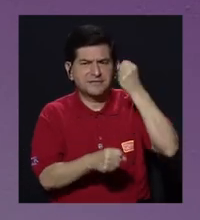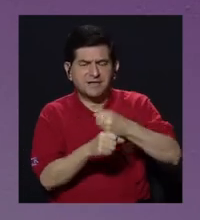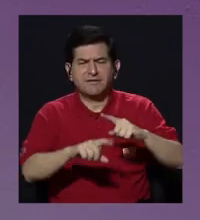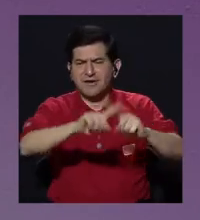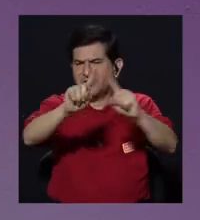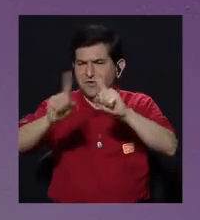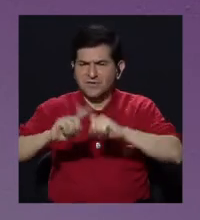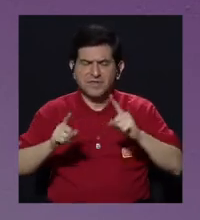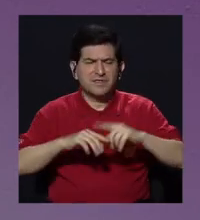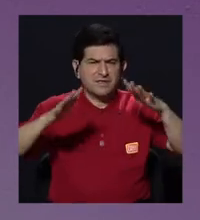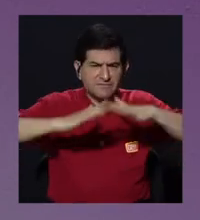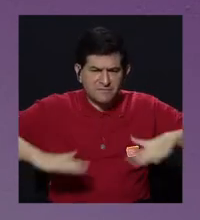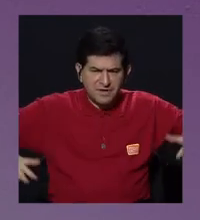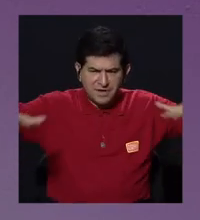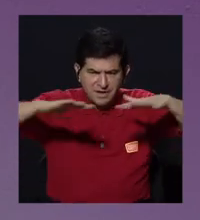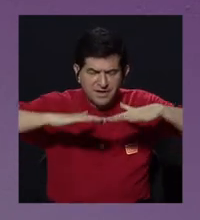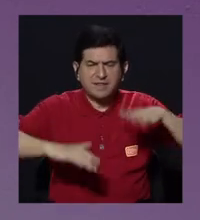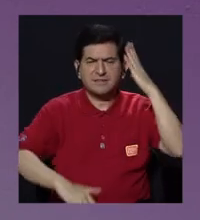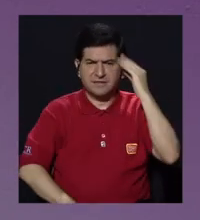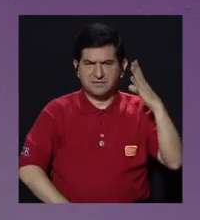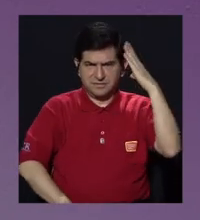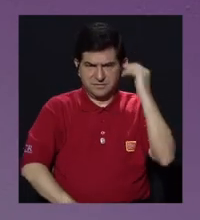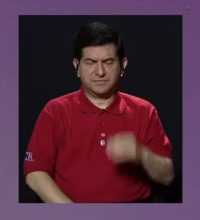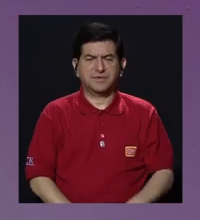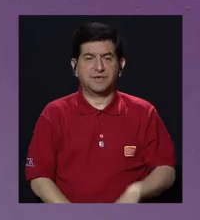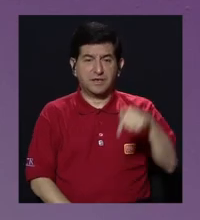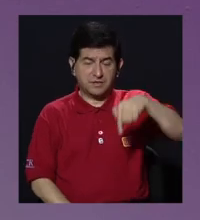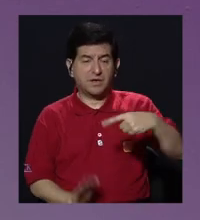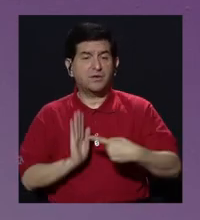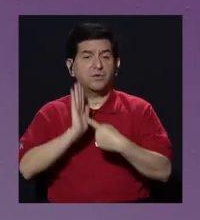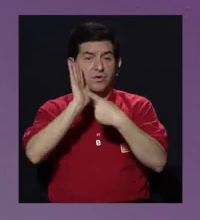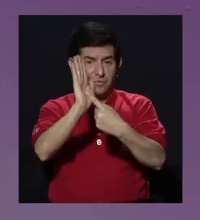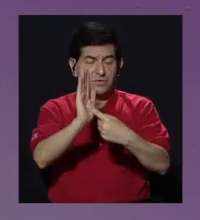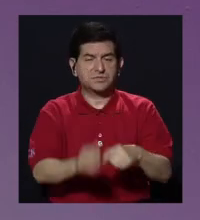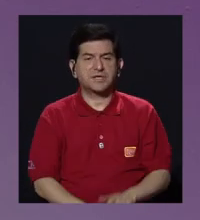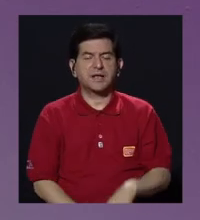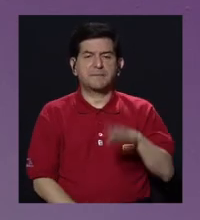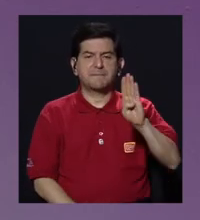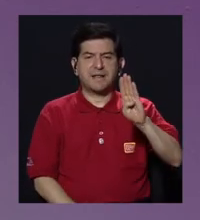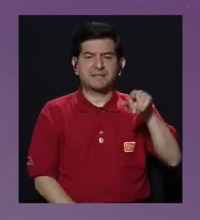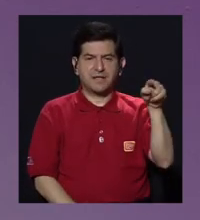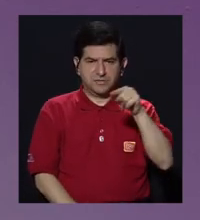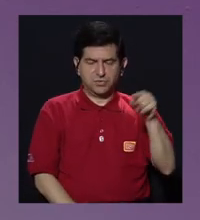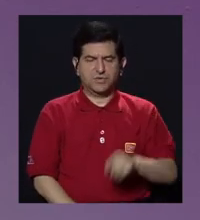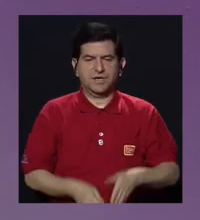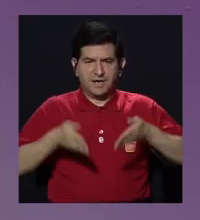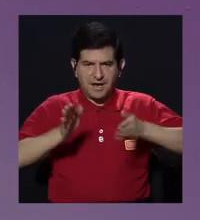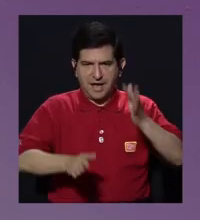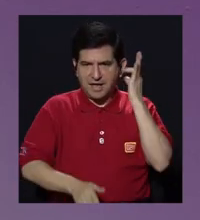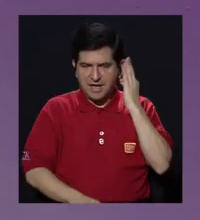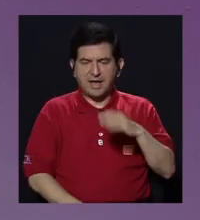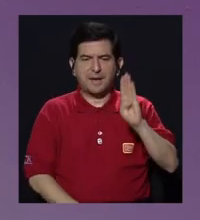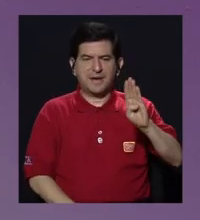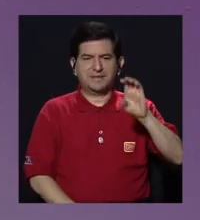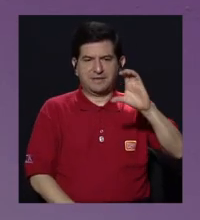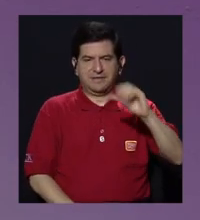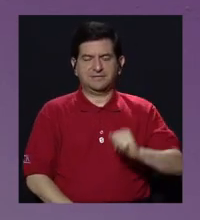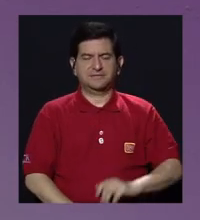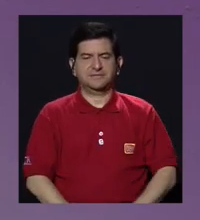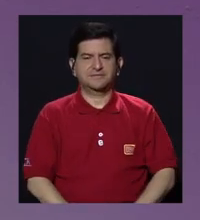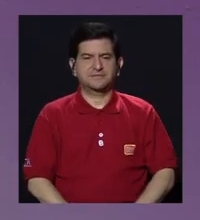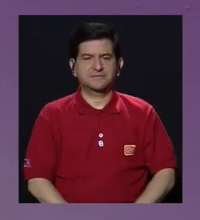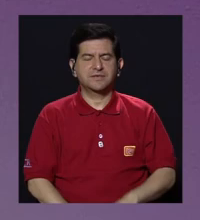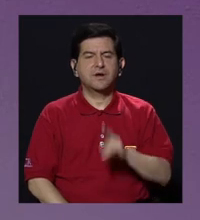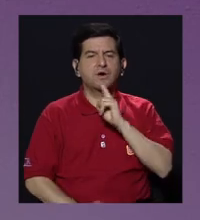labor desde diferentes nichos y de diferentes experiencias. Hoy le traemos a Berta Zúñiga, hija de Berta